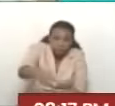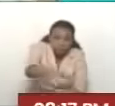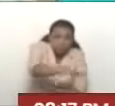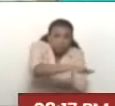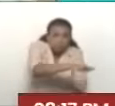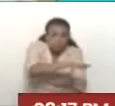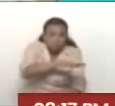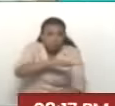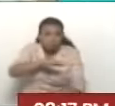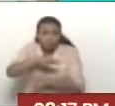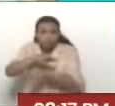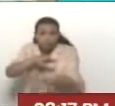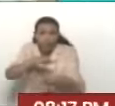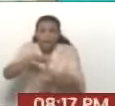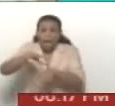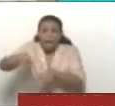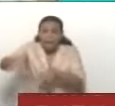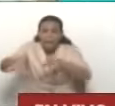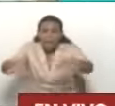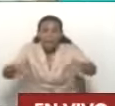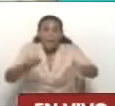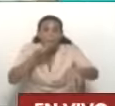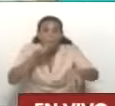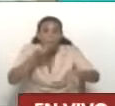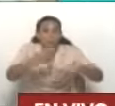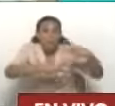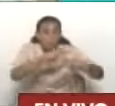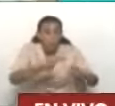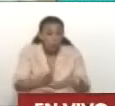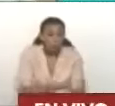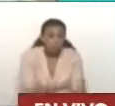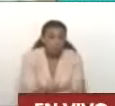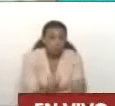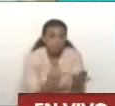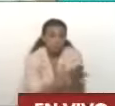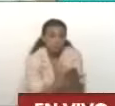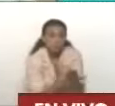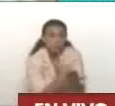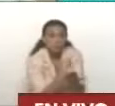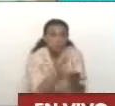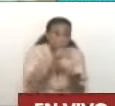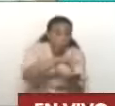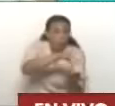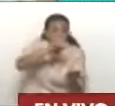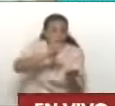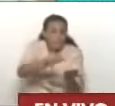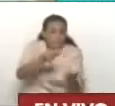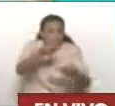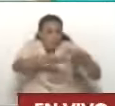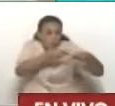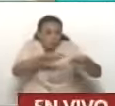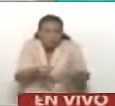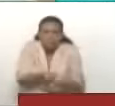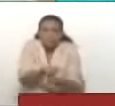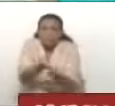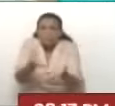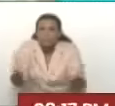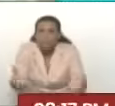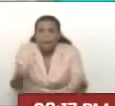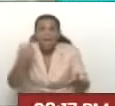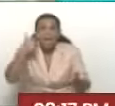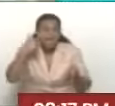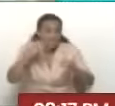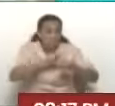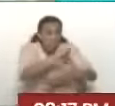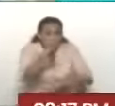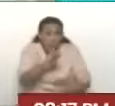la economía que produce alimento en la tierra, que produce el alimento, y esto es una gran